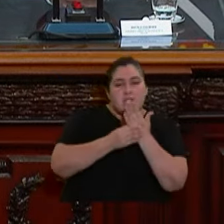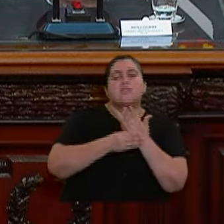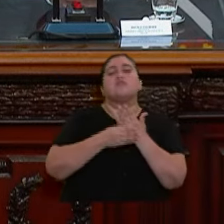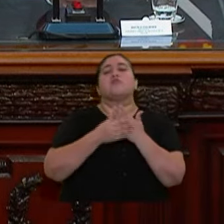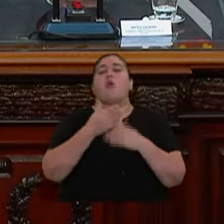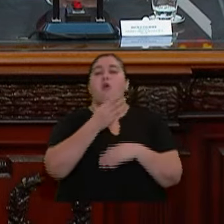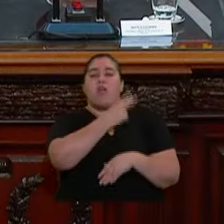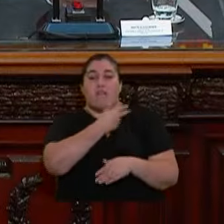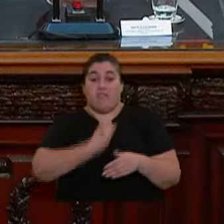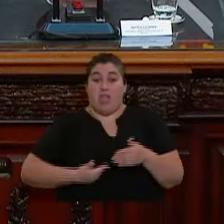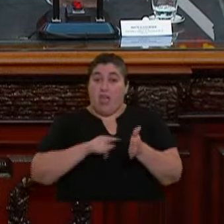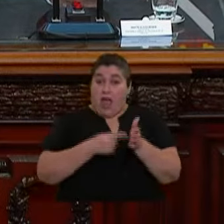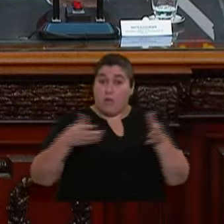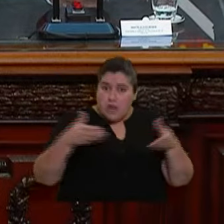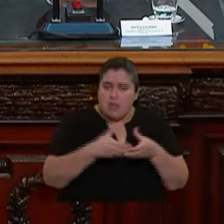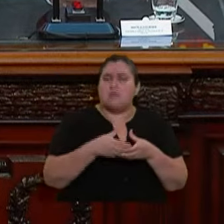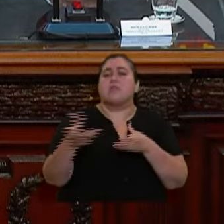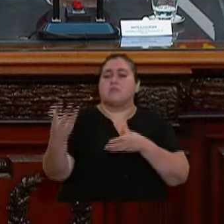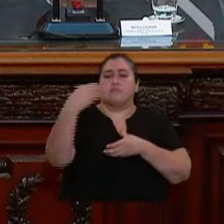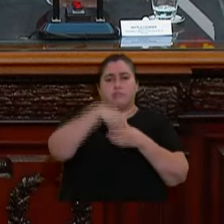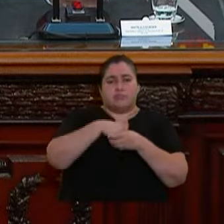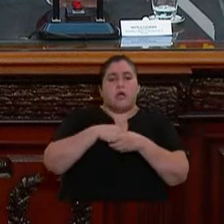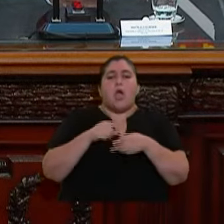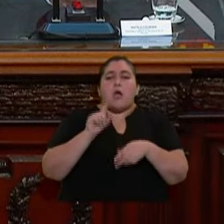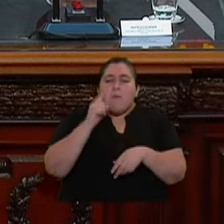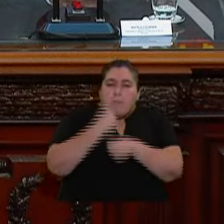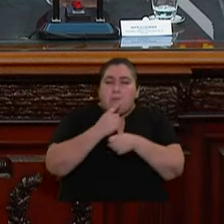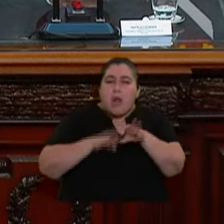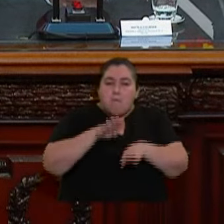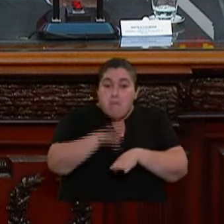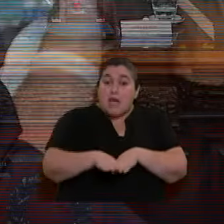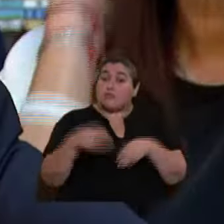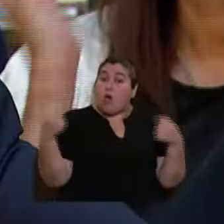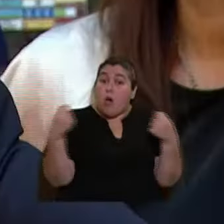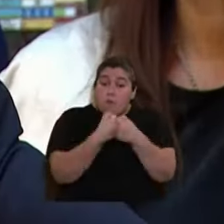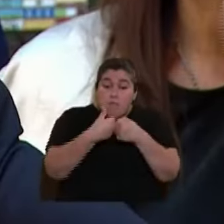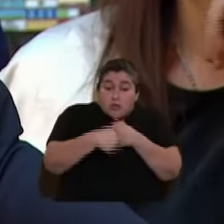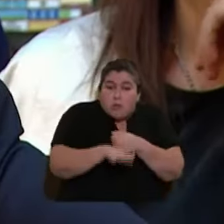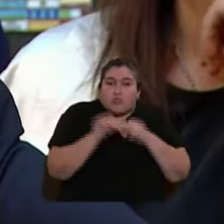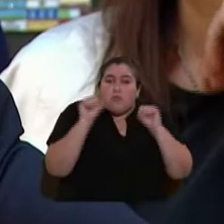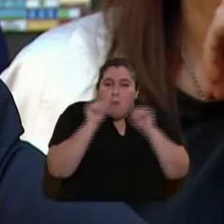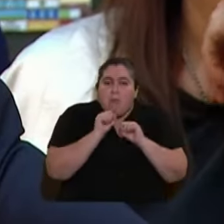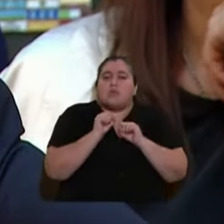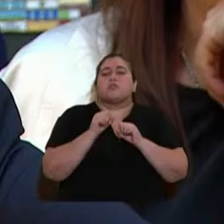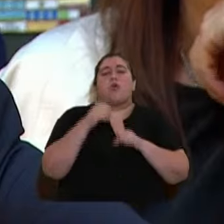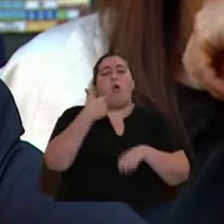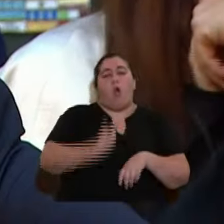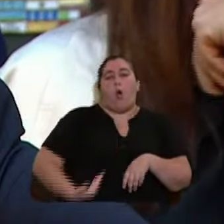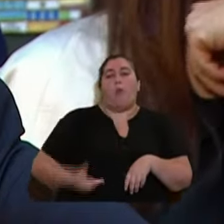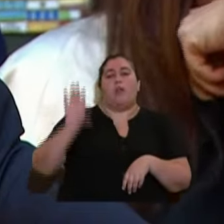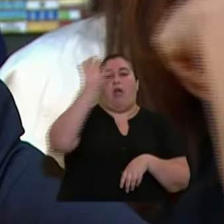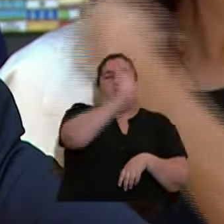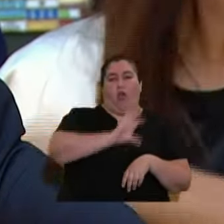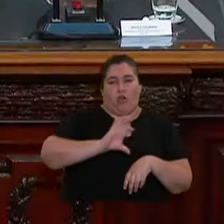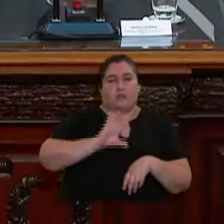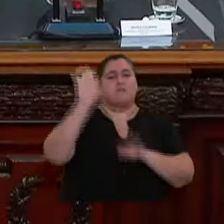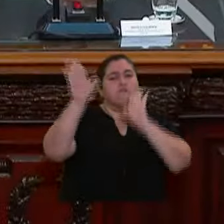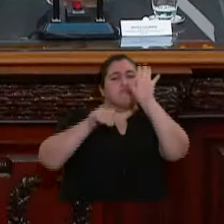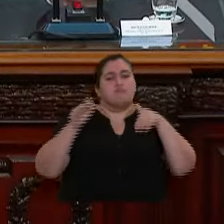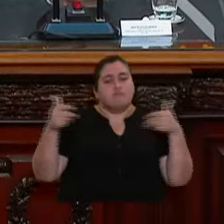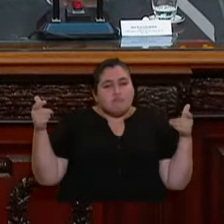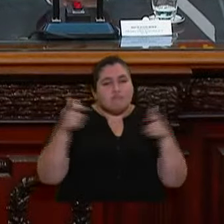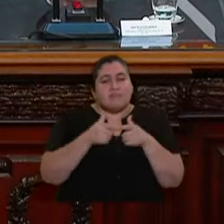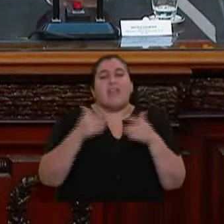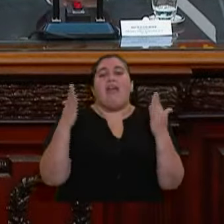y al Ministro del Interior a que, como primer paso antes de firmar el Pacto de Mayo, convoque a los gobernadores de todas las provincias argentinas a la